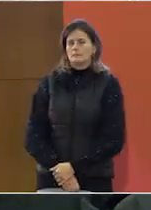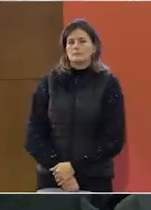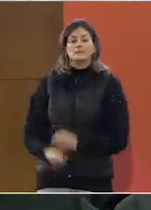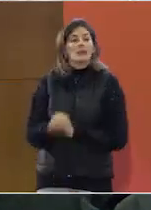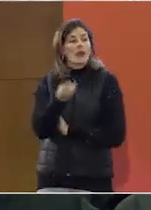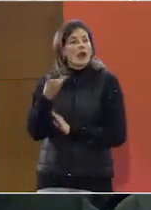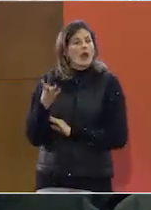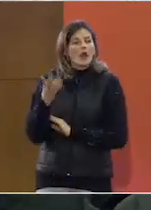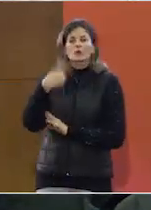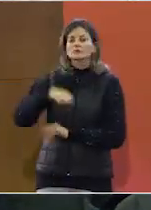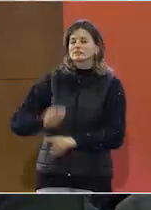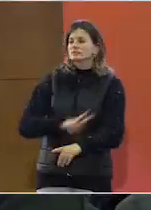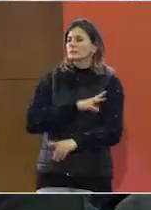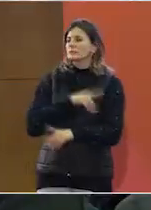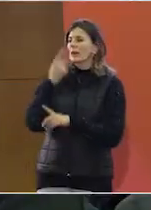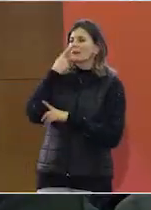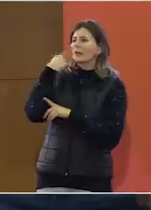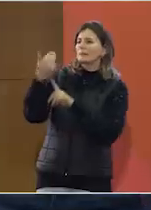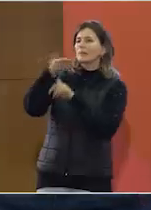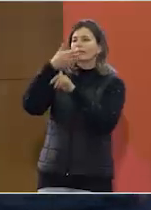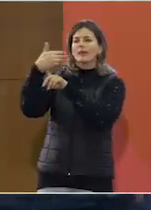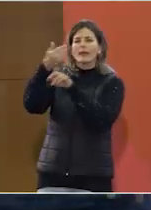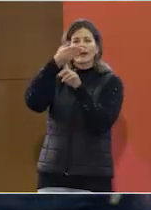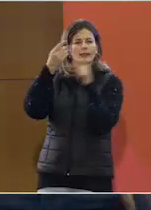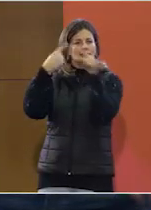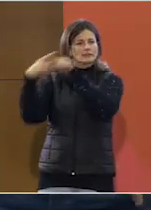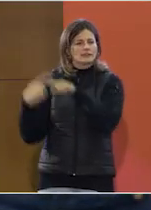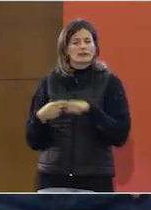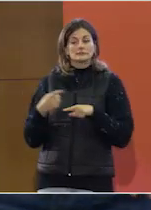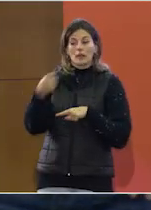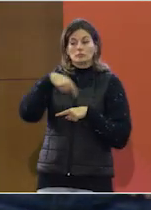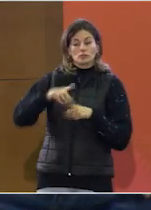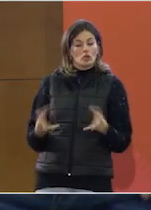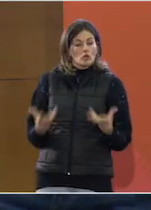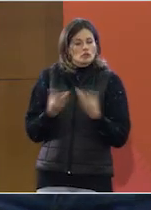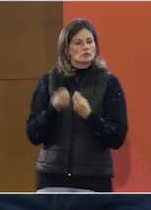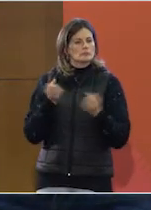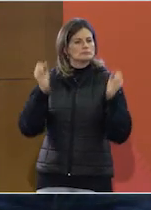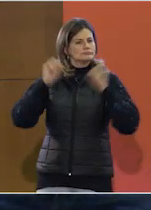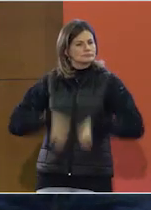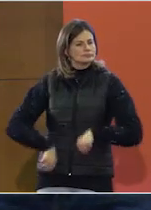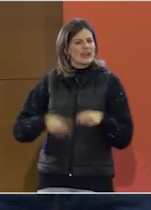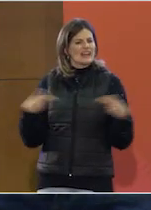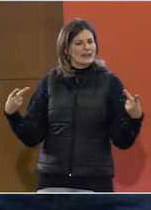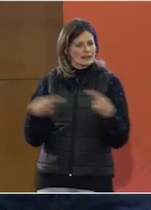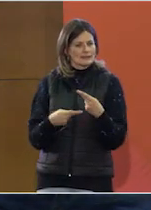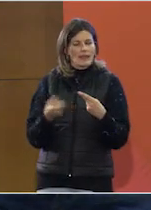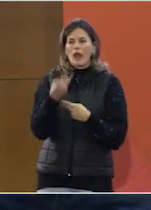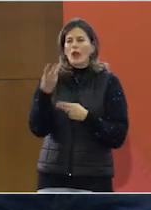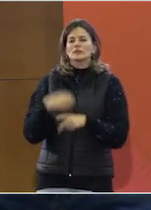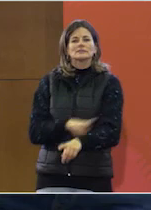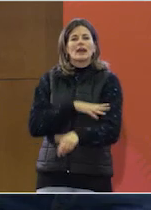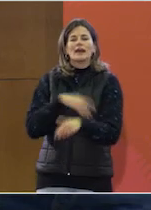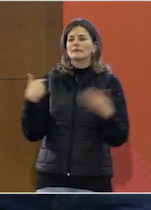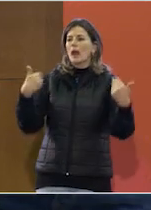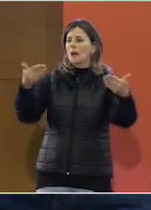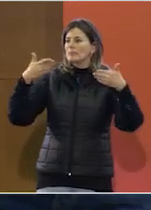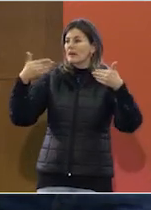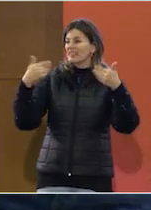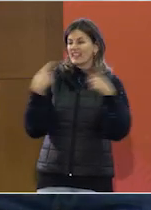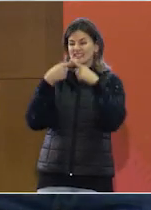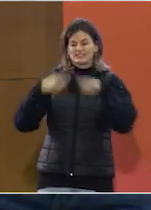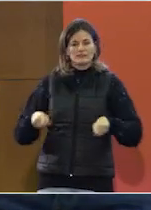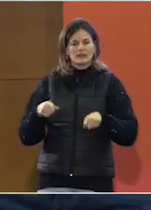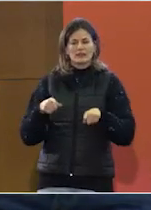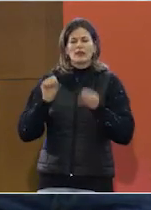que algunos que se emocionan con banderas diferentes pactaron juntos los recortes, que algunos que se emocionan con banderas